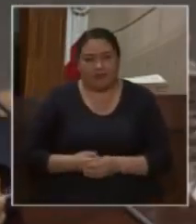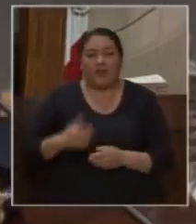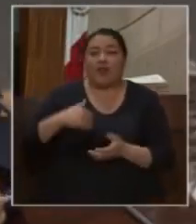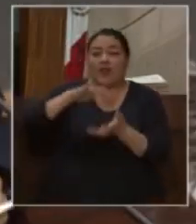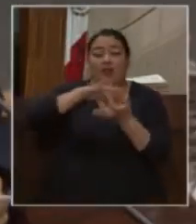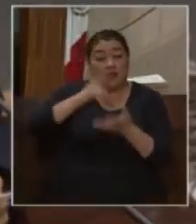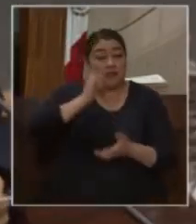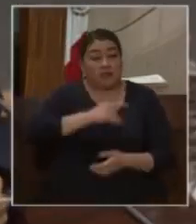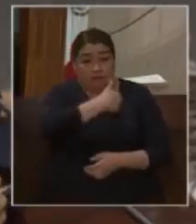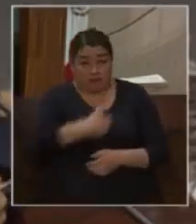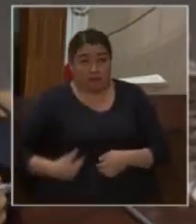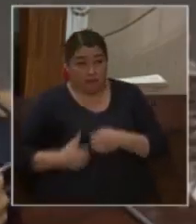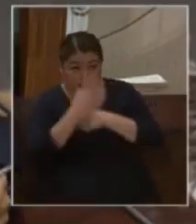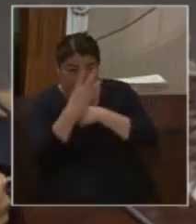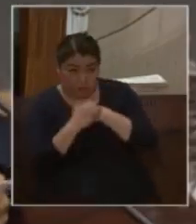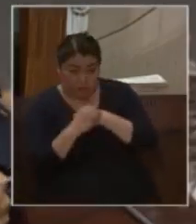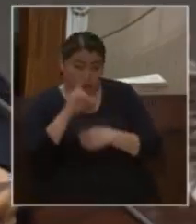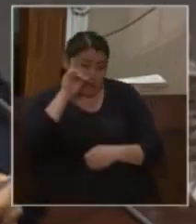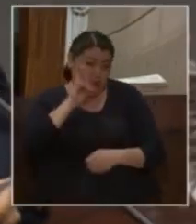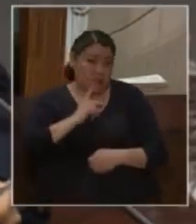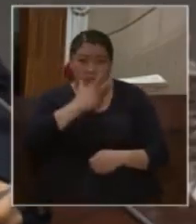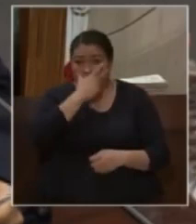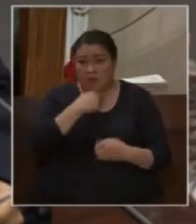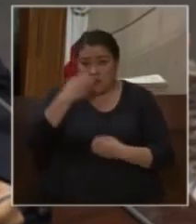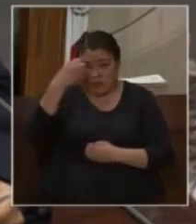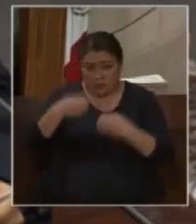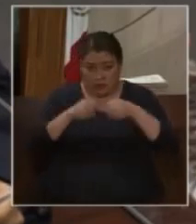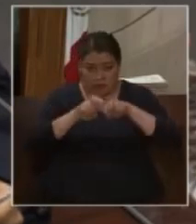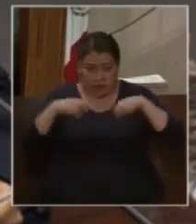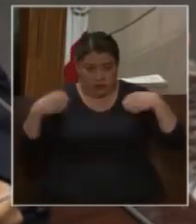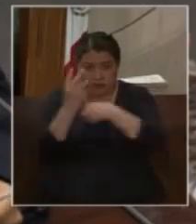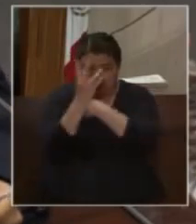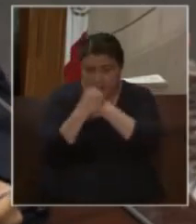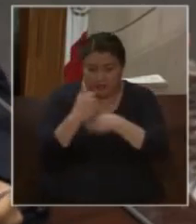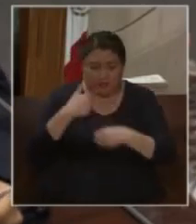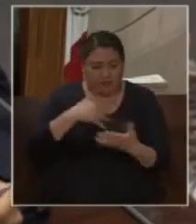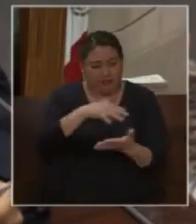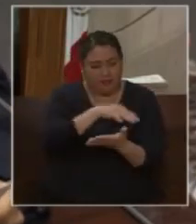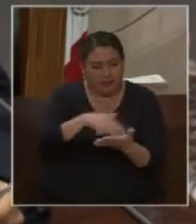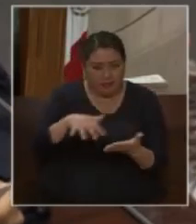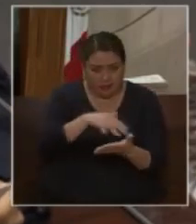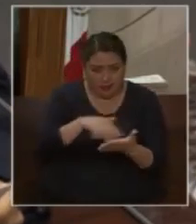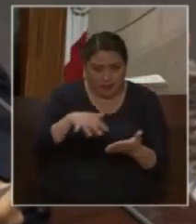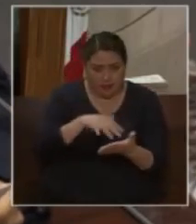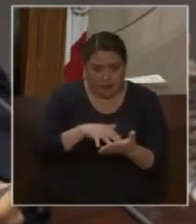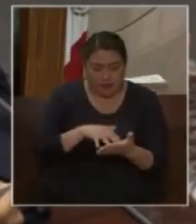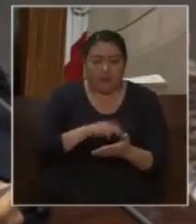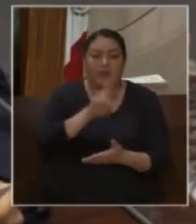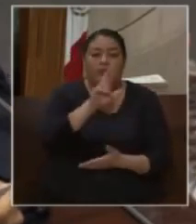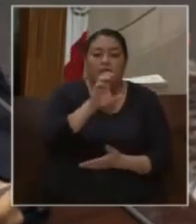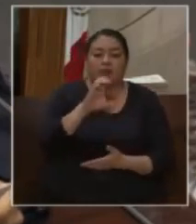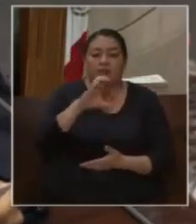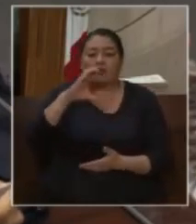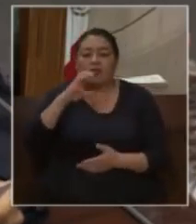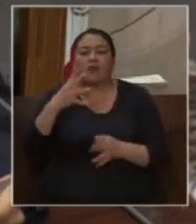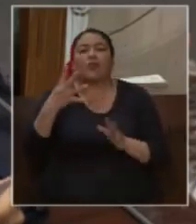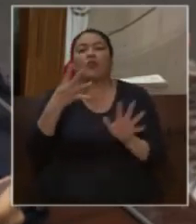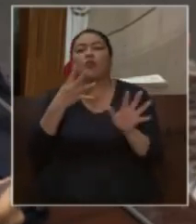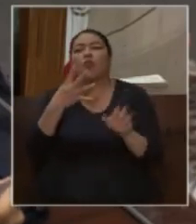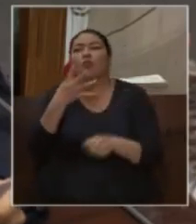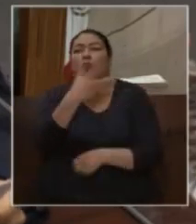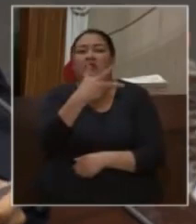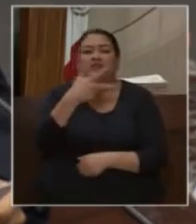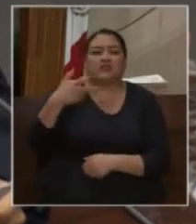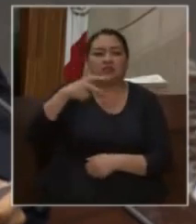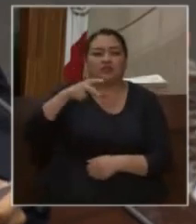autorización, magistrada presidenta, magistrada, señores magistrados. Doy cuenta con el proyecto de resolución del recurso de reconsideración 908